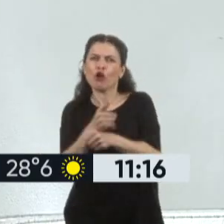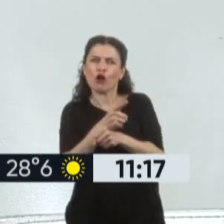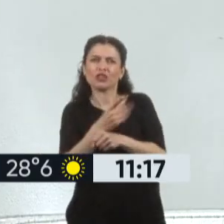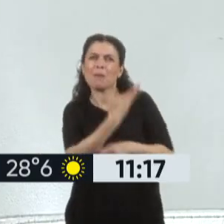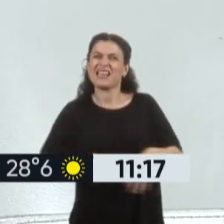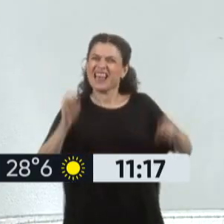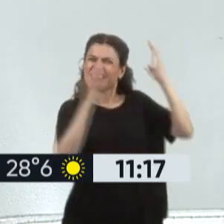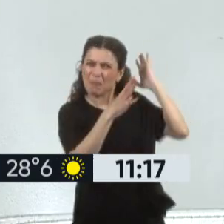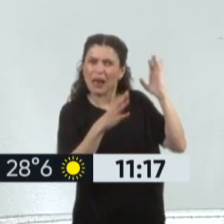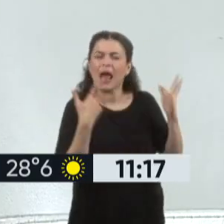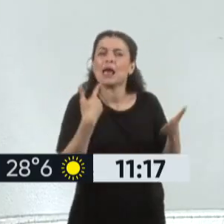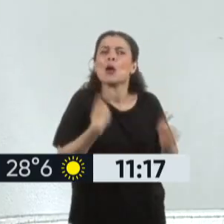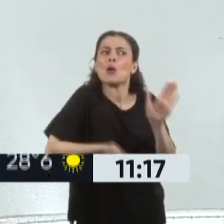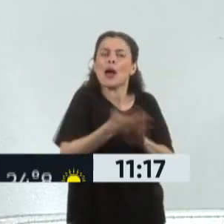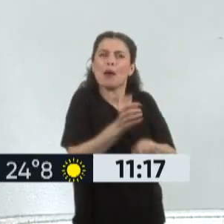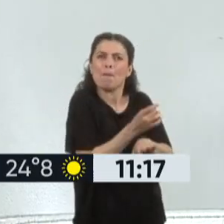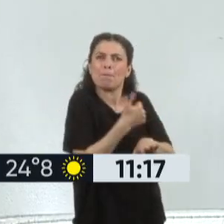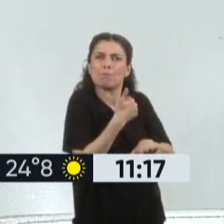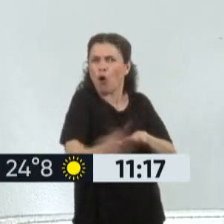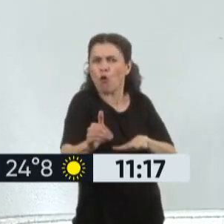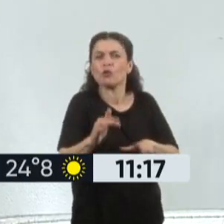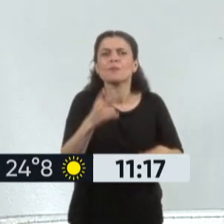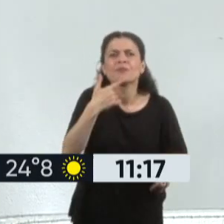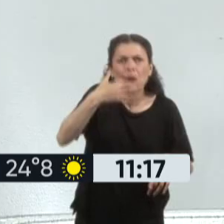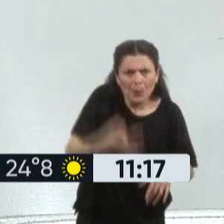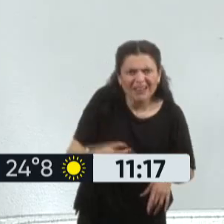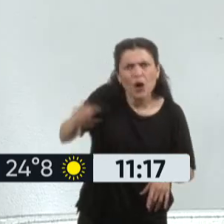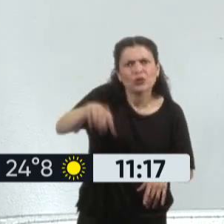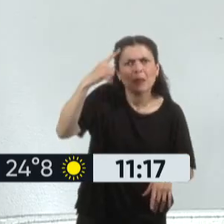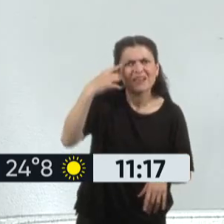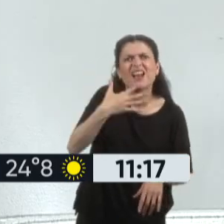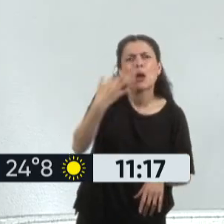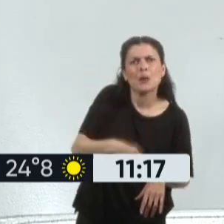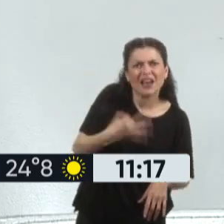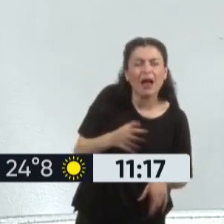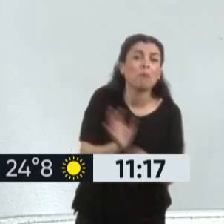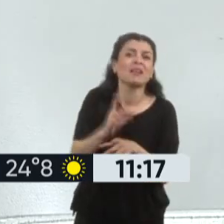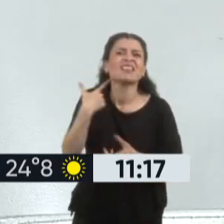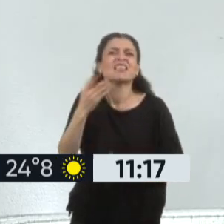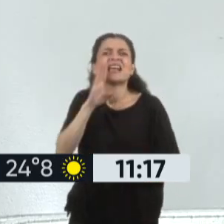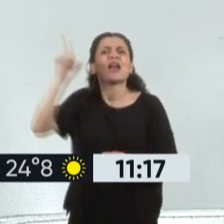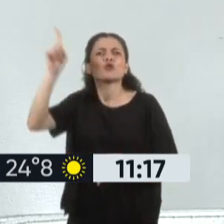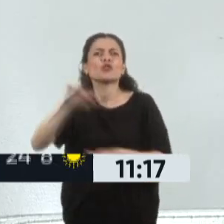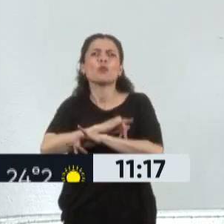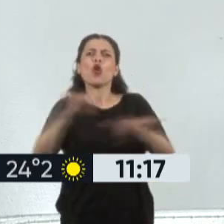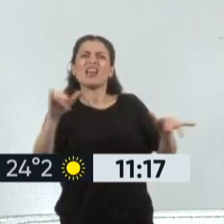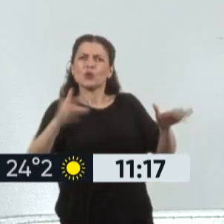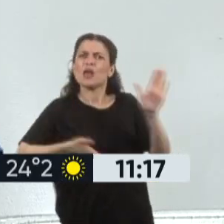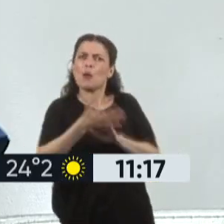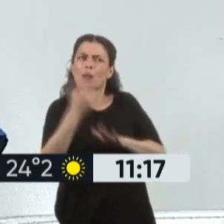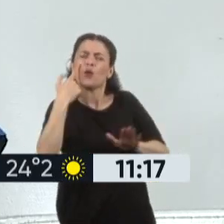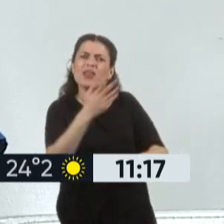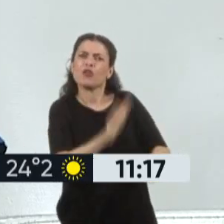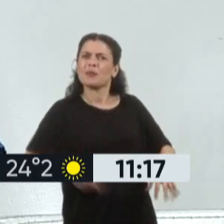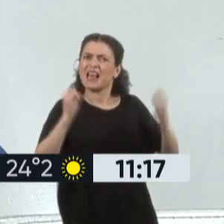toman como algo serio ante esta situación que denuncia el Departamento de Estado norteamericano. Y por último lo